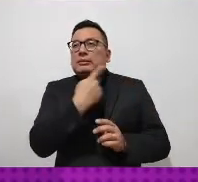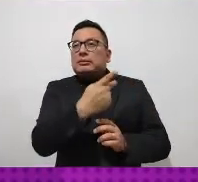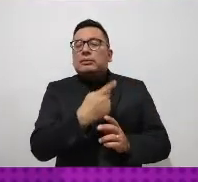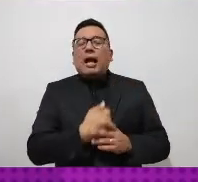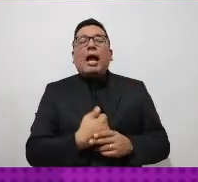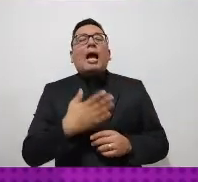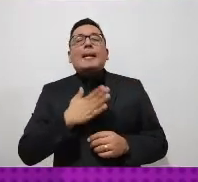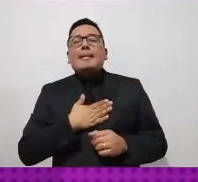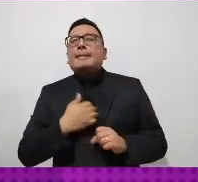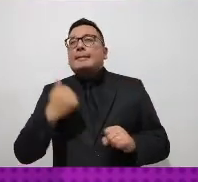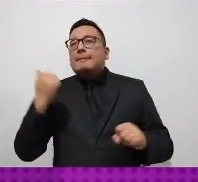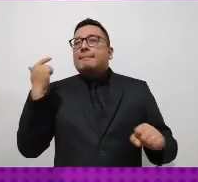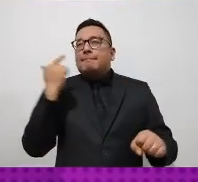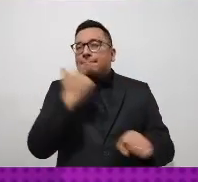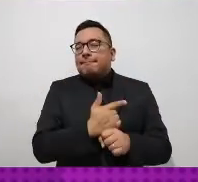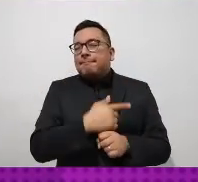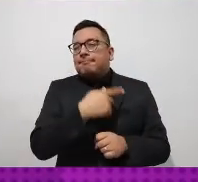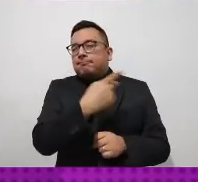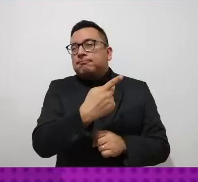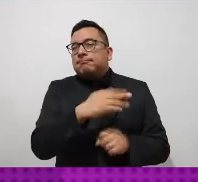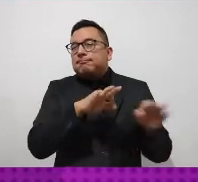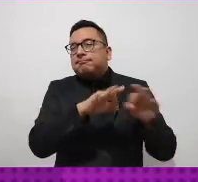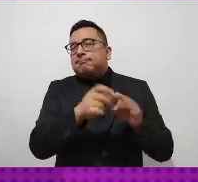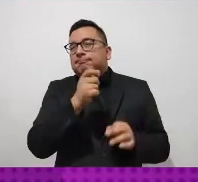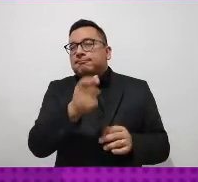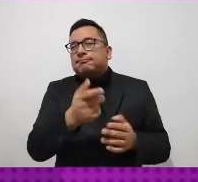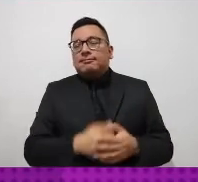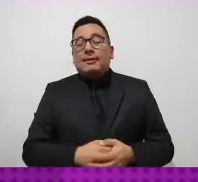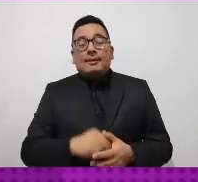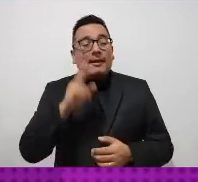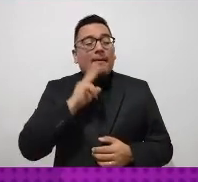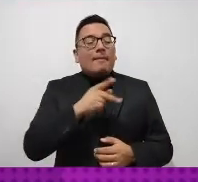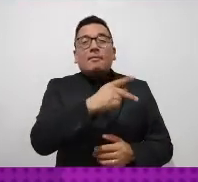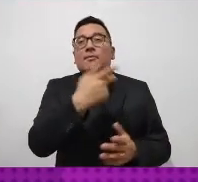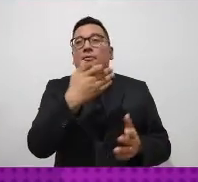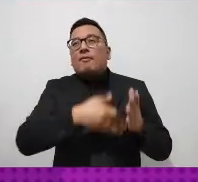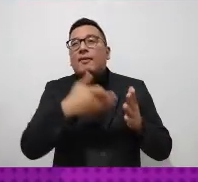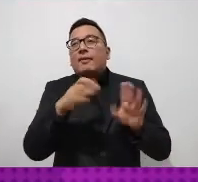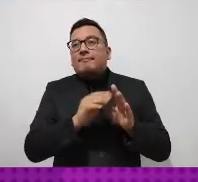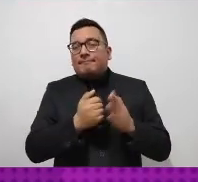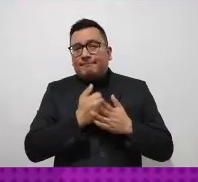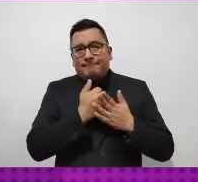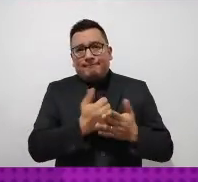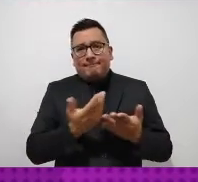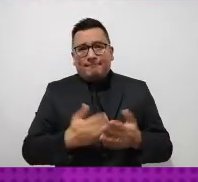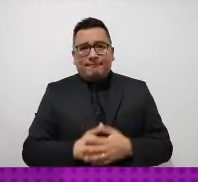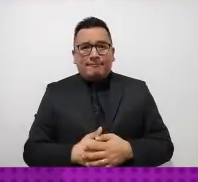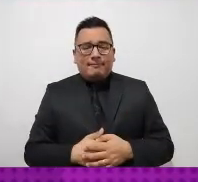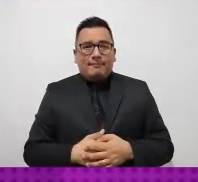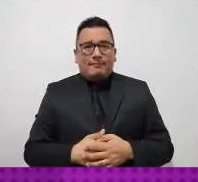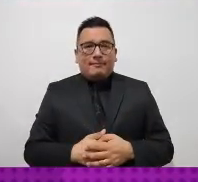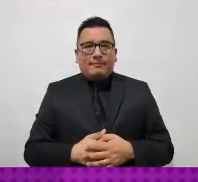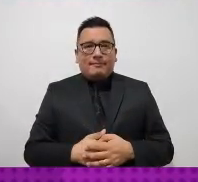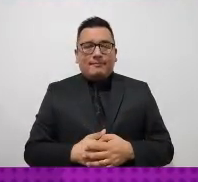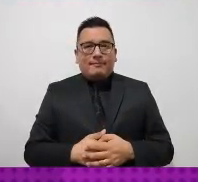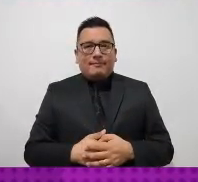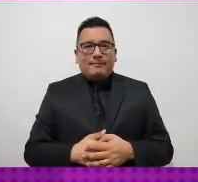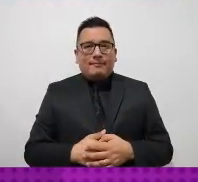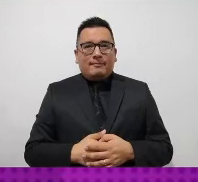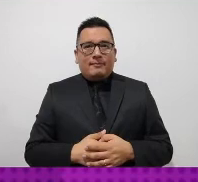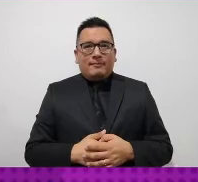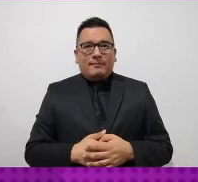permitieron detectar cómo estaban trabajando. ¿Qué tipo de necesidades, qué tipo de problemáticas encontró